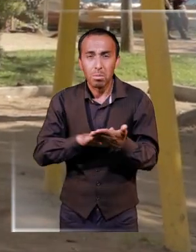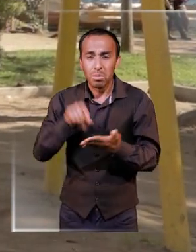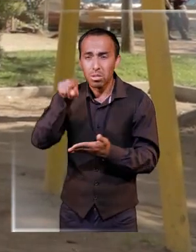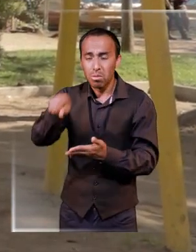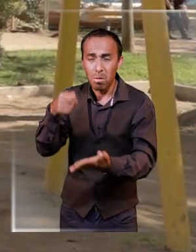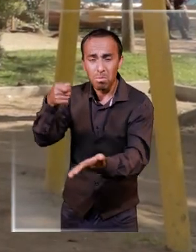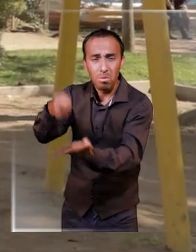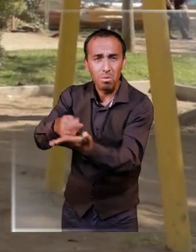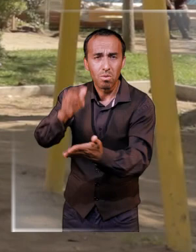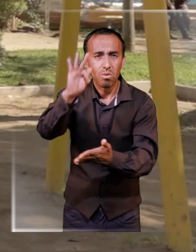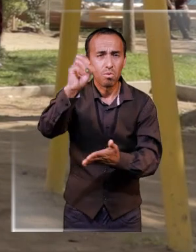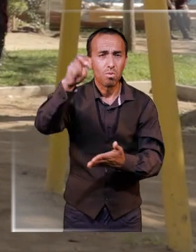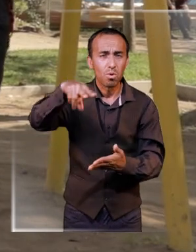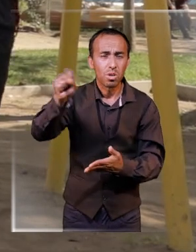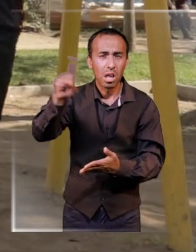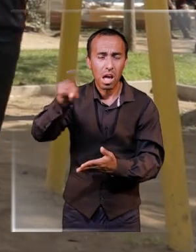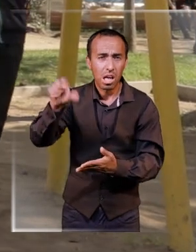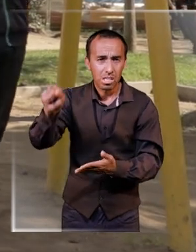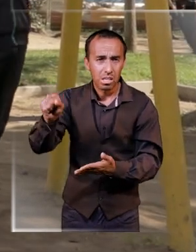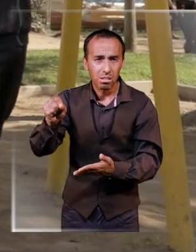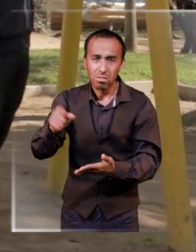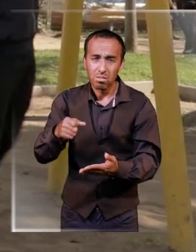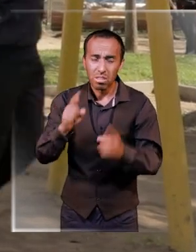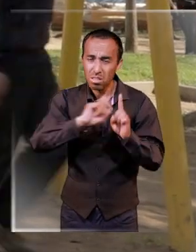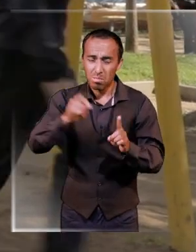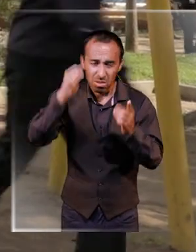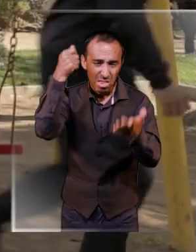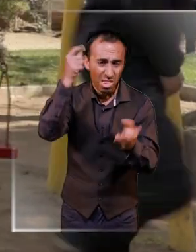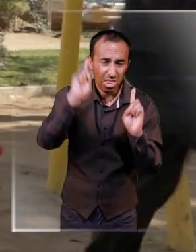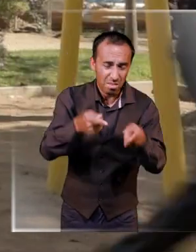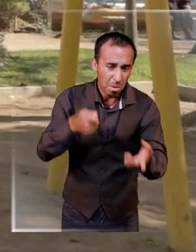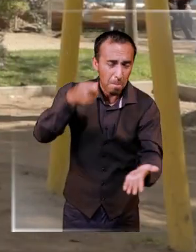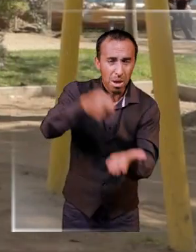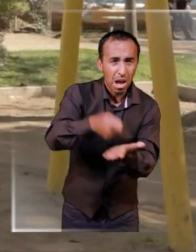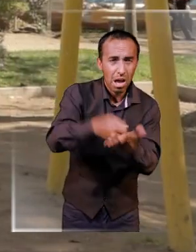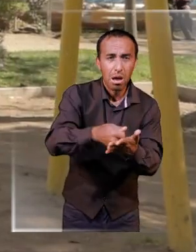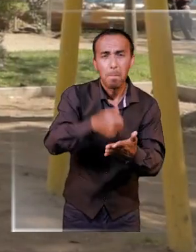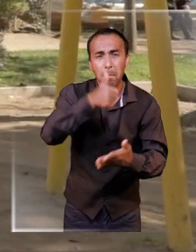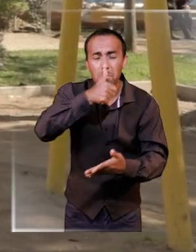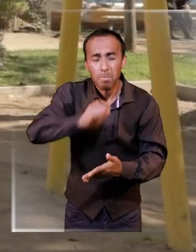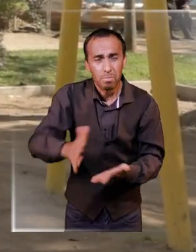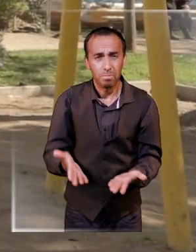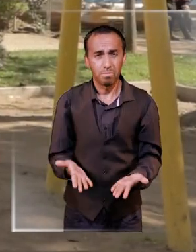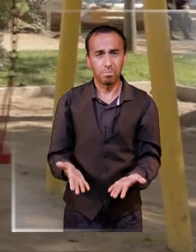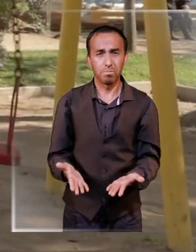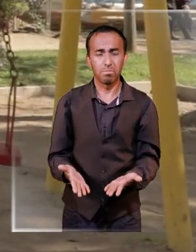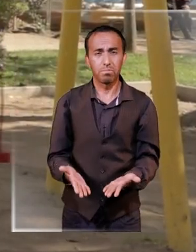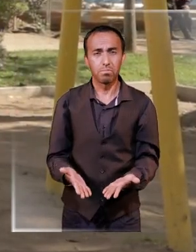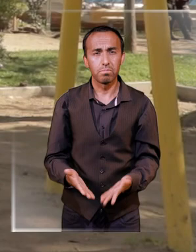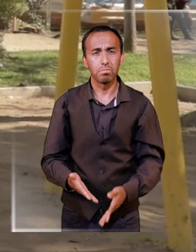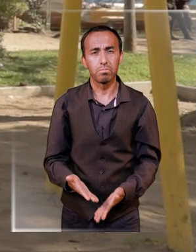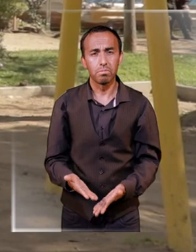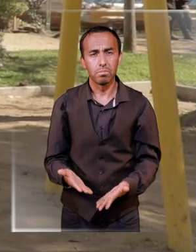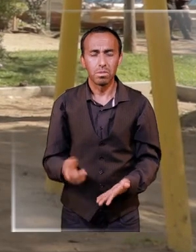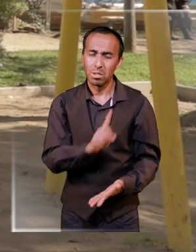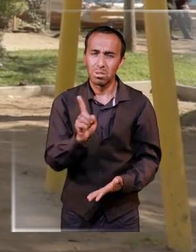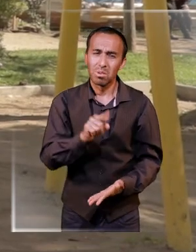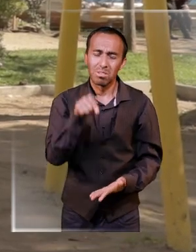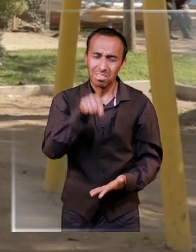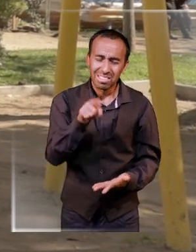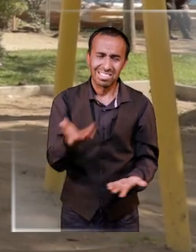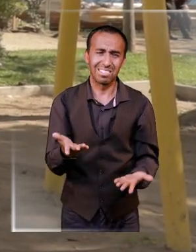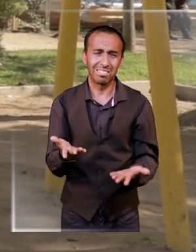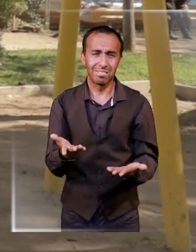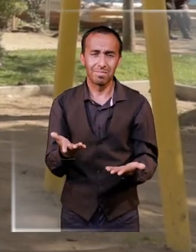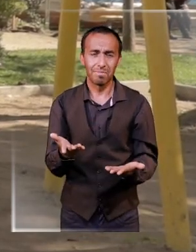seamos familias que tengamos FONASA, vamos a tener que pagar la terapia ocupacional de manera particular. Y la terapia ocupacional es fundamental en el autismo. Entonces,